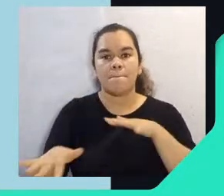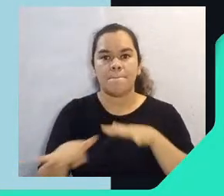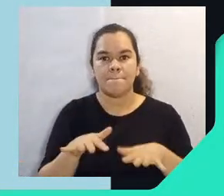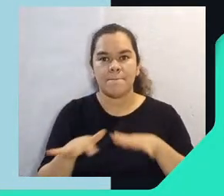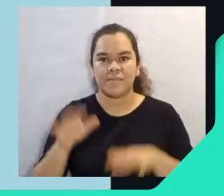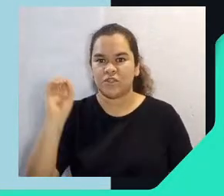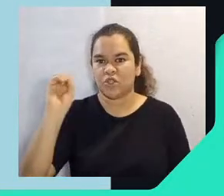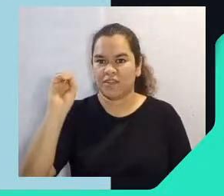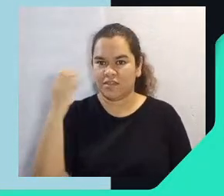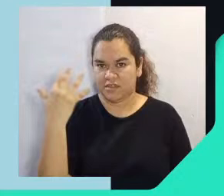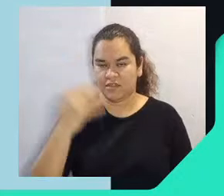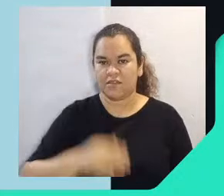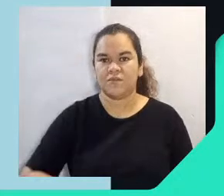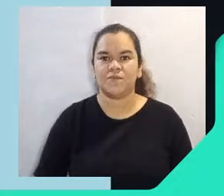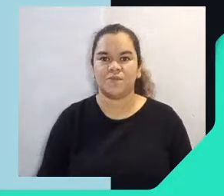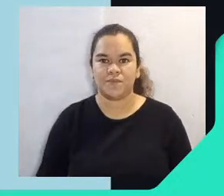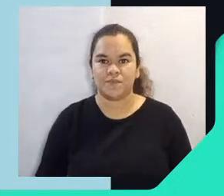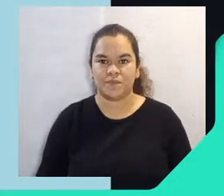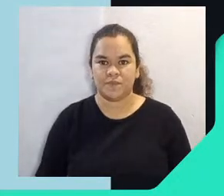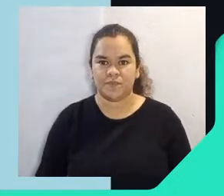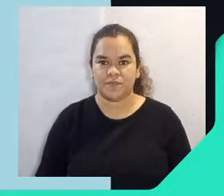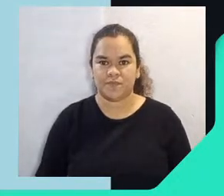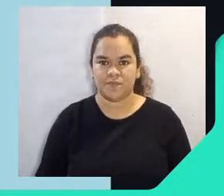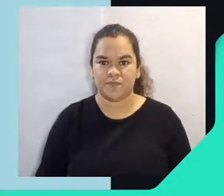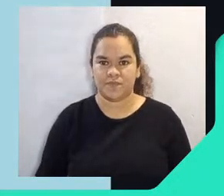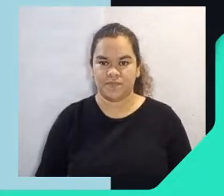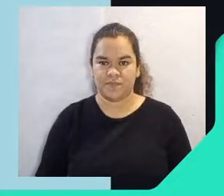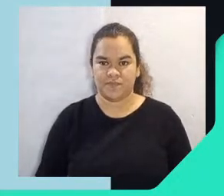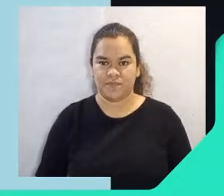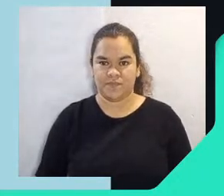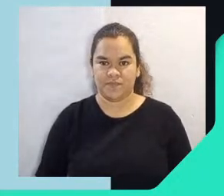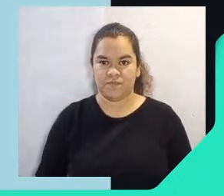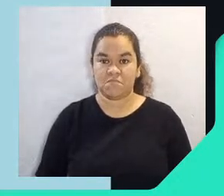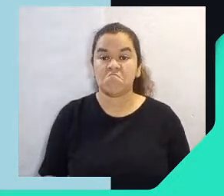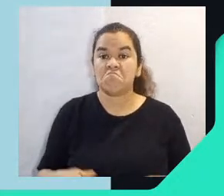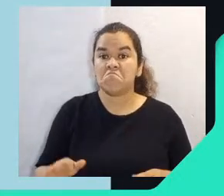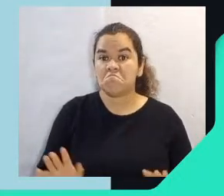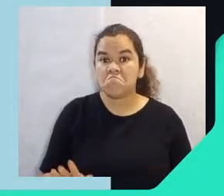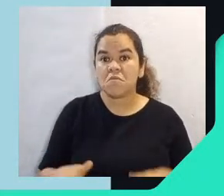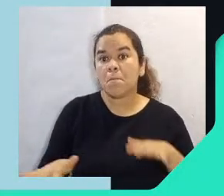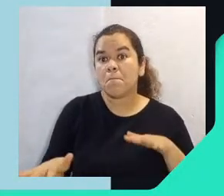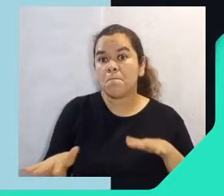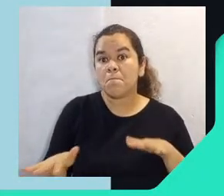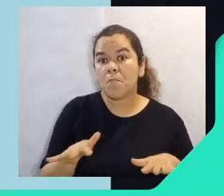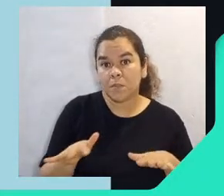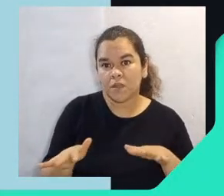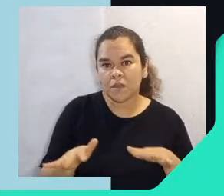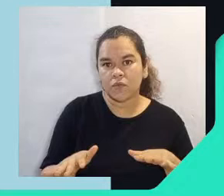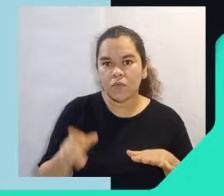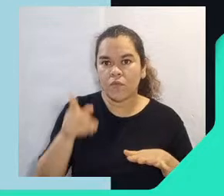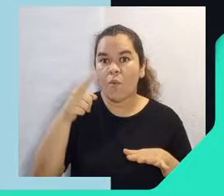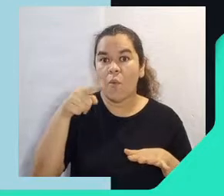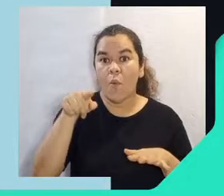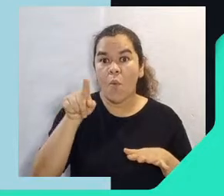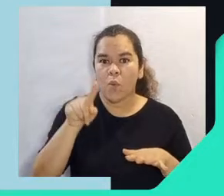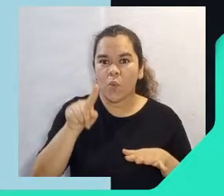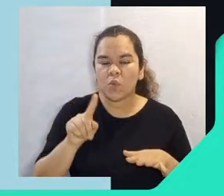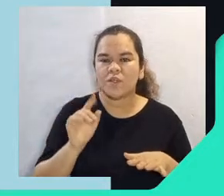tecnológico. Si en algún momento ustedes están siguiendo, mirando estas, o